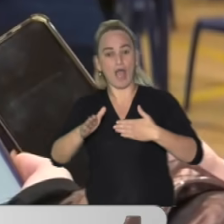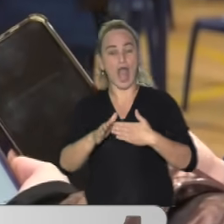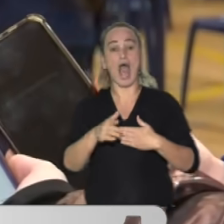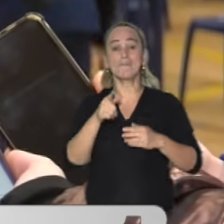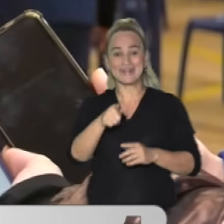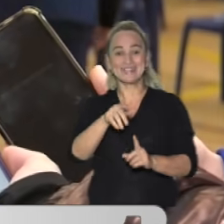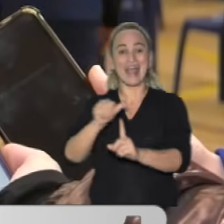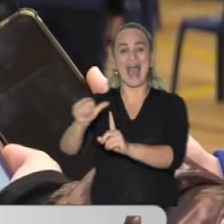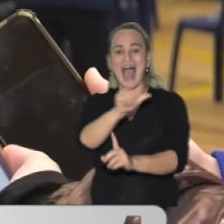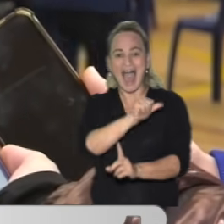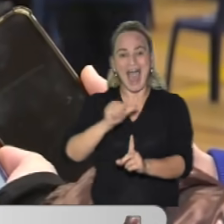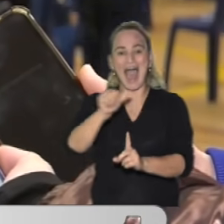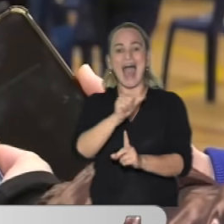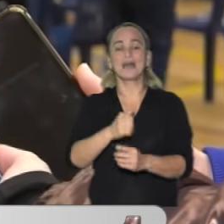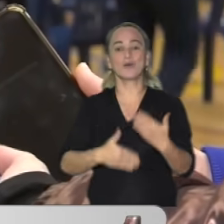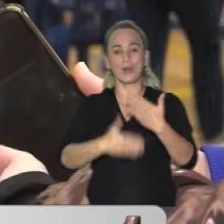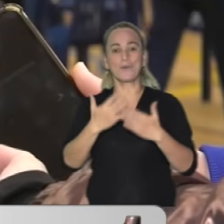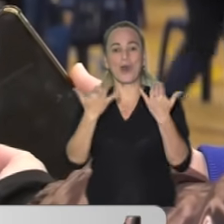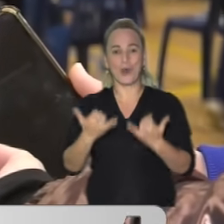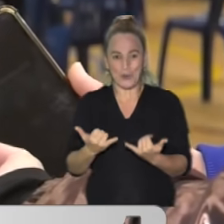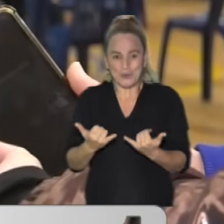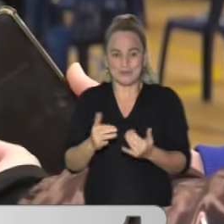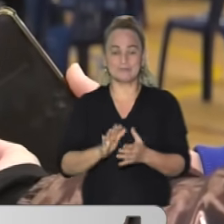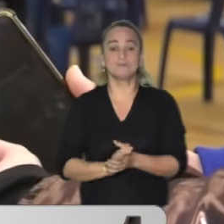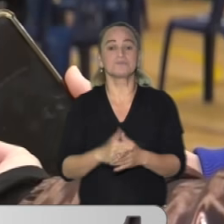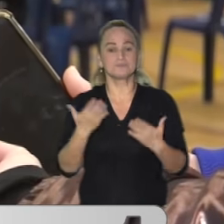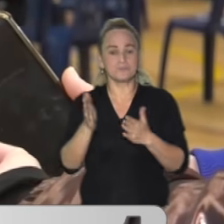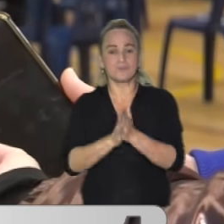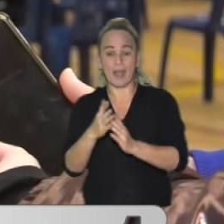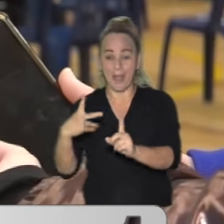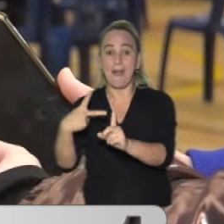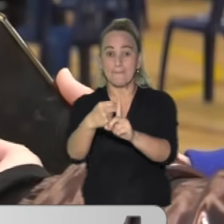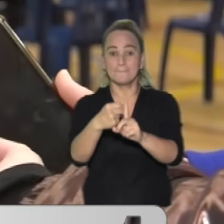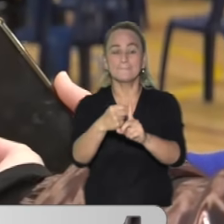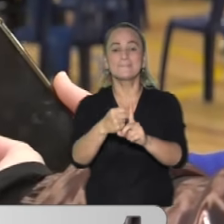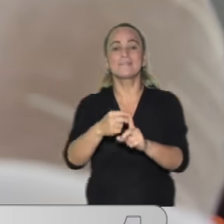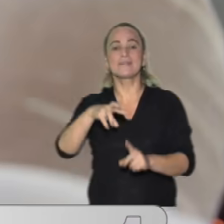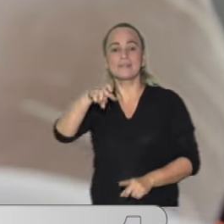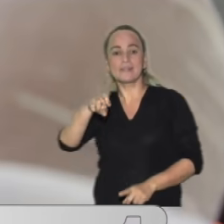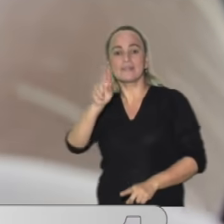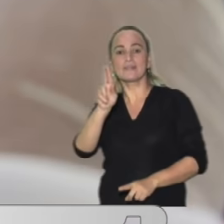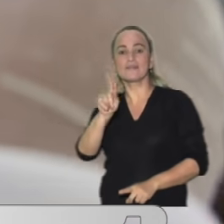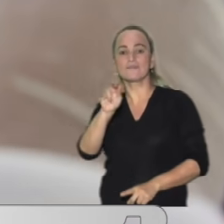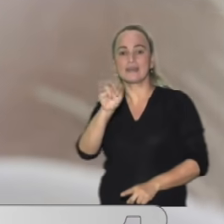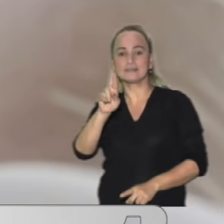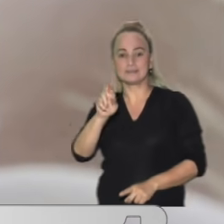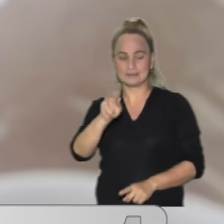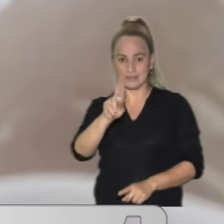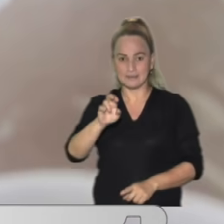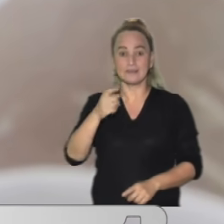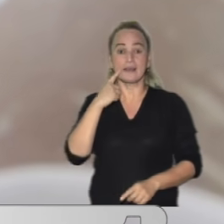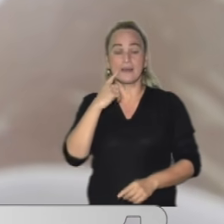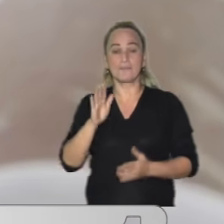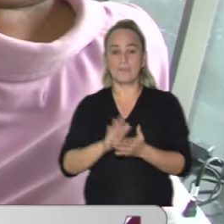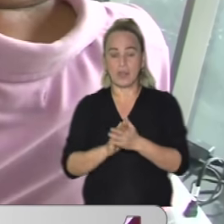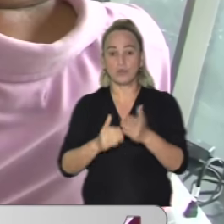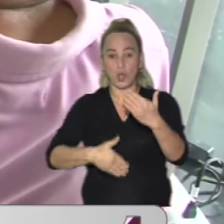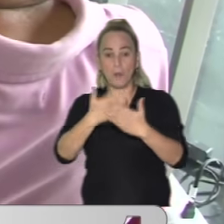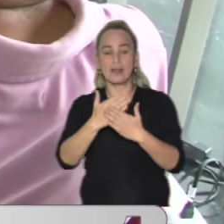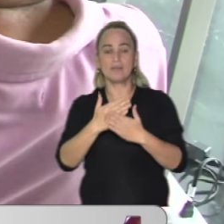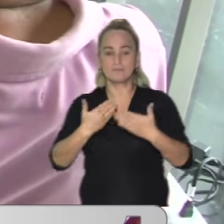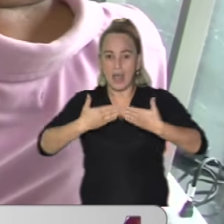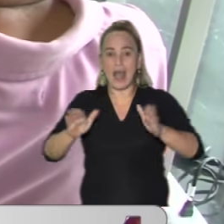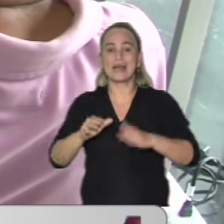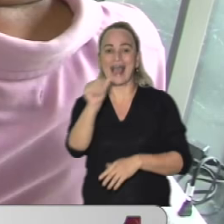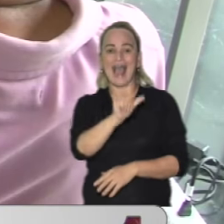la vacunación que empieza el día de hoy. Se va a aplicar la vacuna Pfizer. La meta de la cartera de salud es iniciar la vacunación